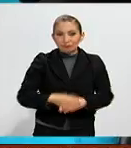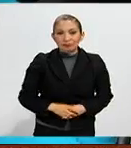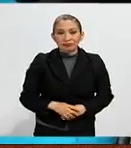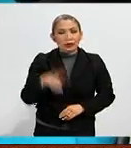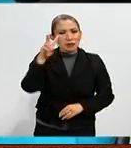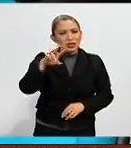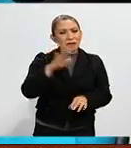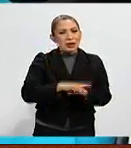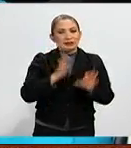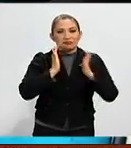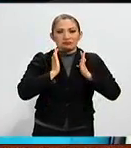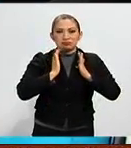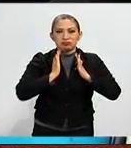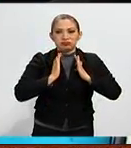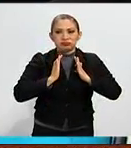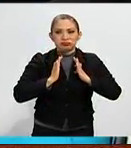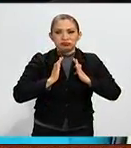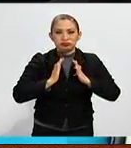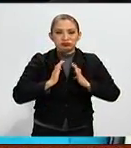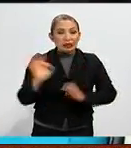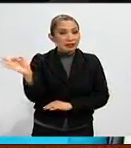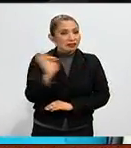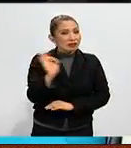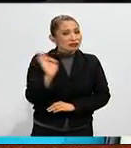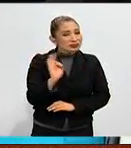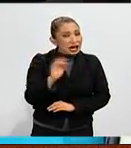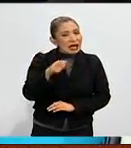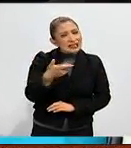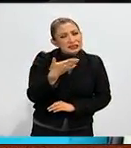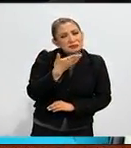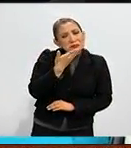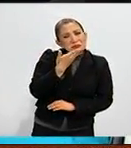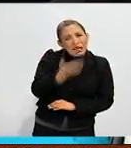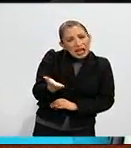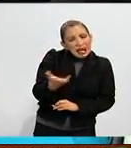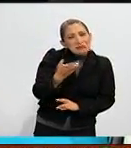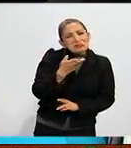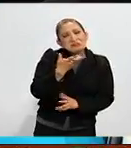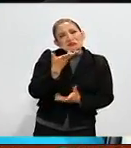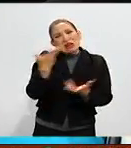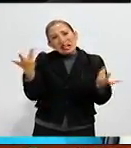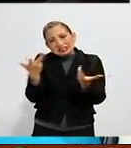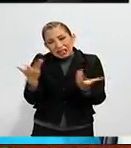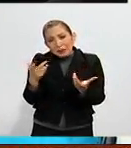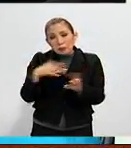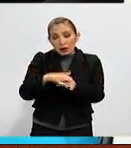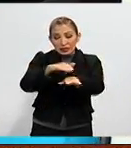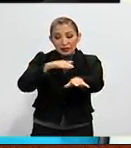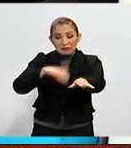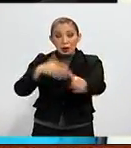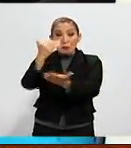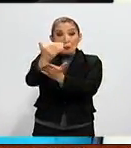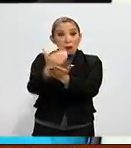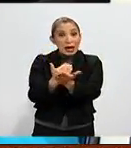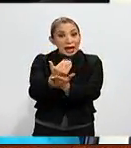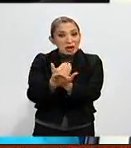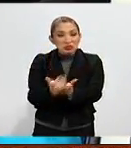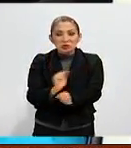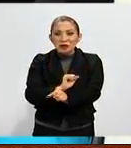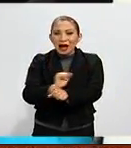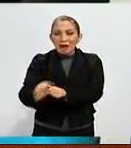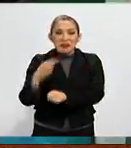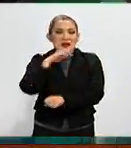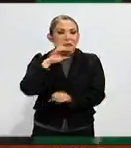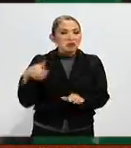verdad, más tranquila. A lo mejor puede ser una buena medida porque pues el tráfico disminuye completamente, entonces es